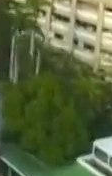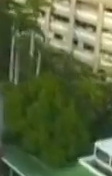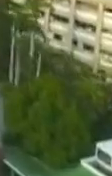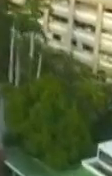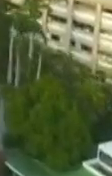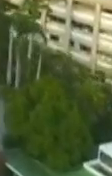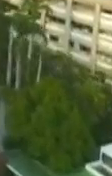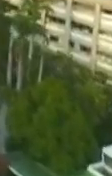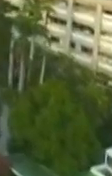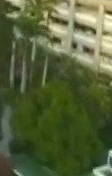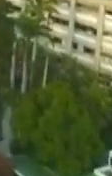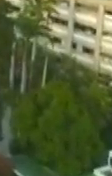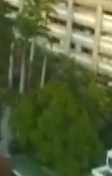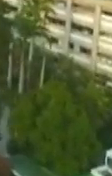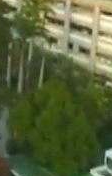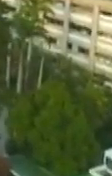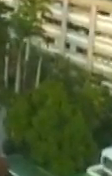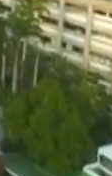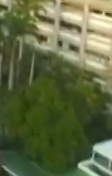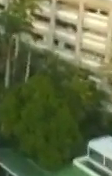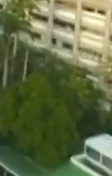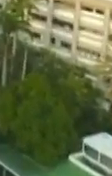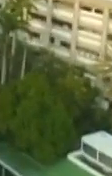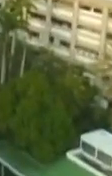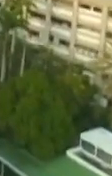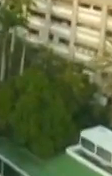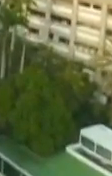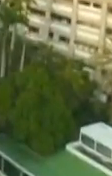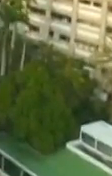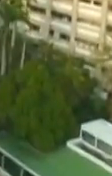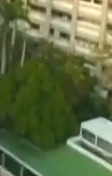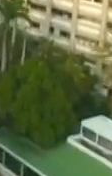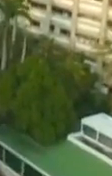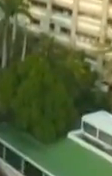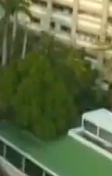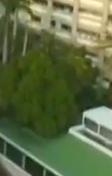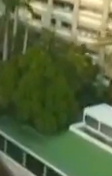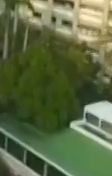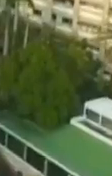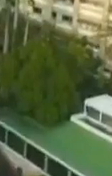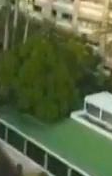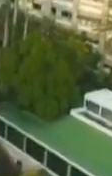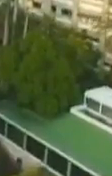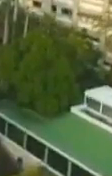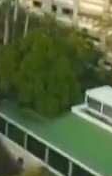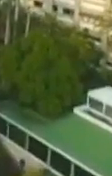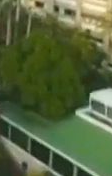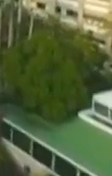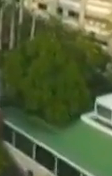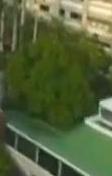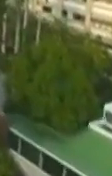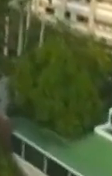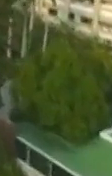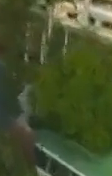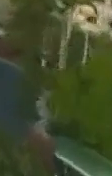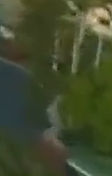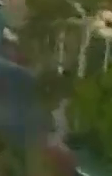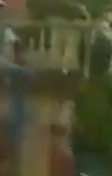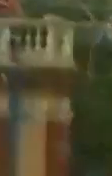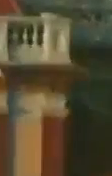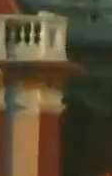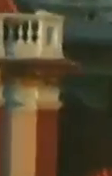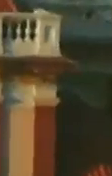el fortalecimiento de este importante motor que forma parte de la agenda económica bolivariana. Hay que recordar que el